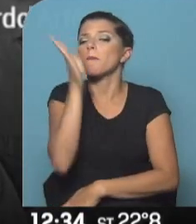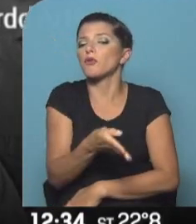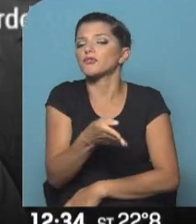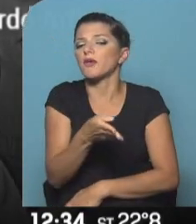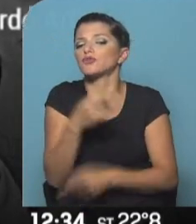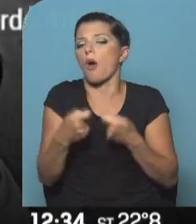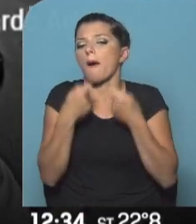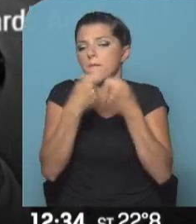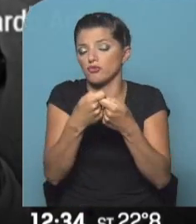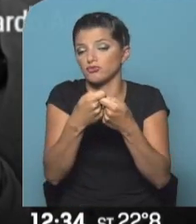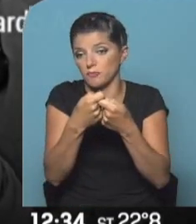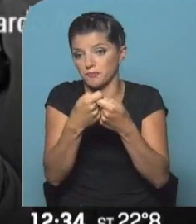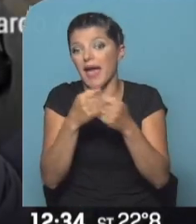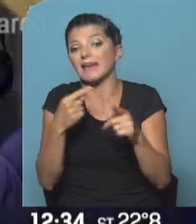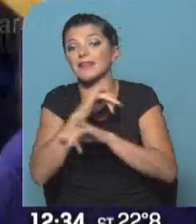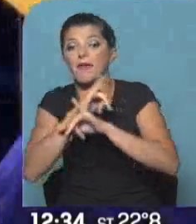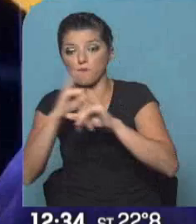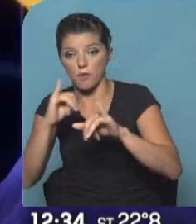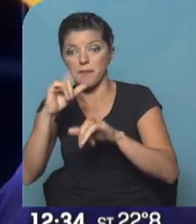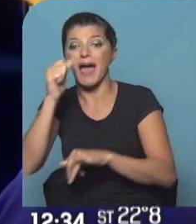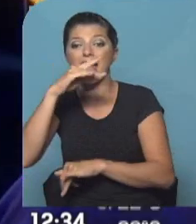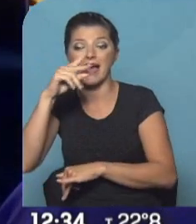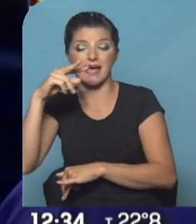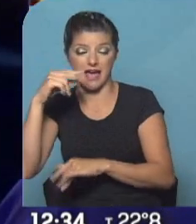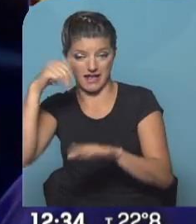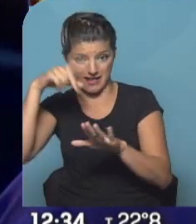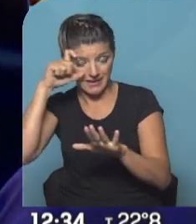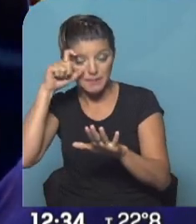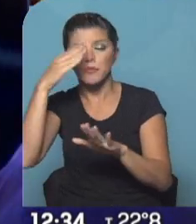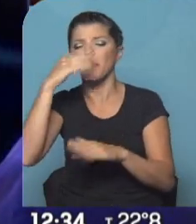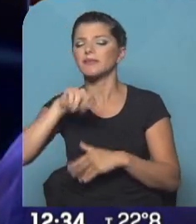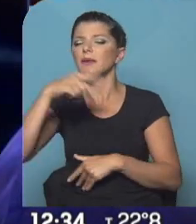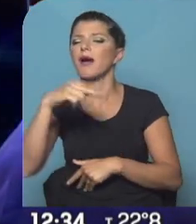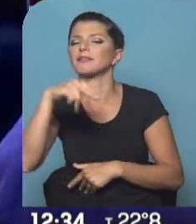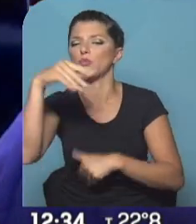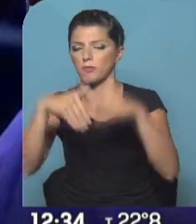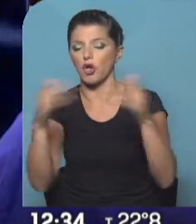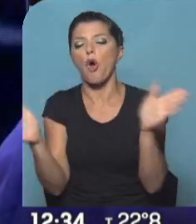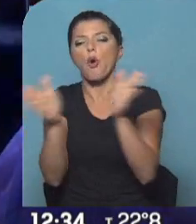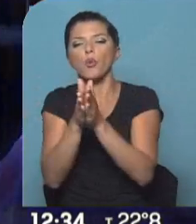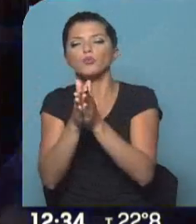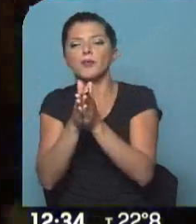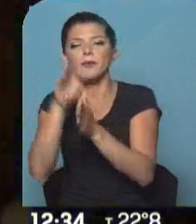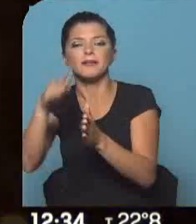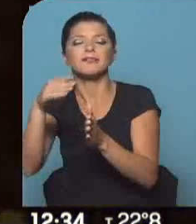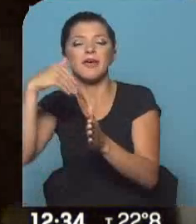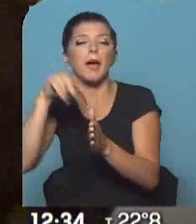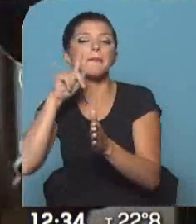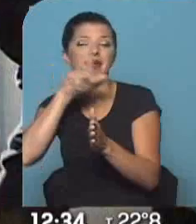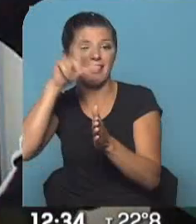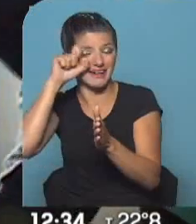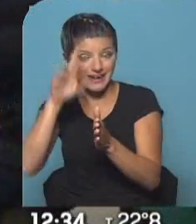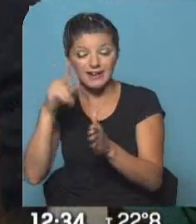de la empresa Cadem. Sin embargo, debería ir a segunda vuelta con el candidato independiente Alejandro Guillier, que va a la